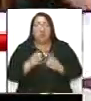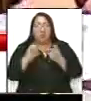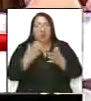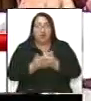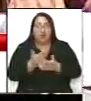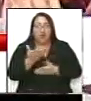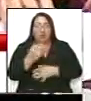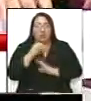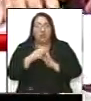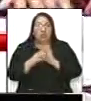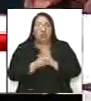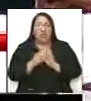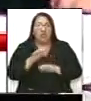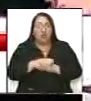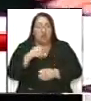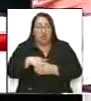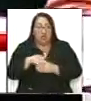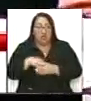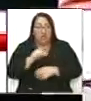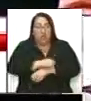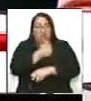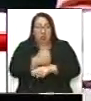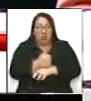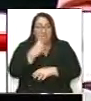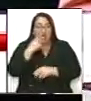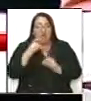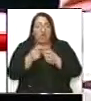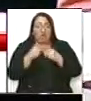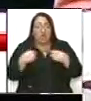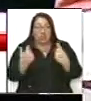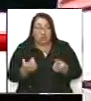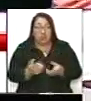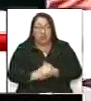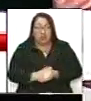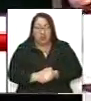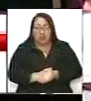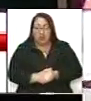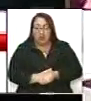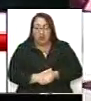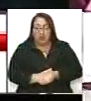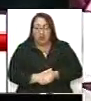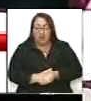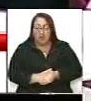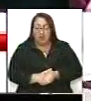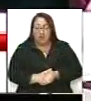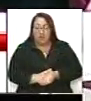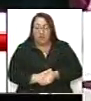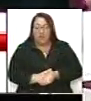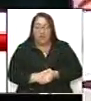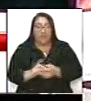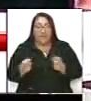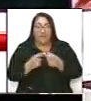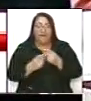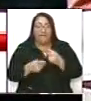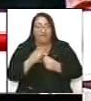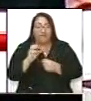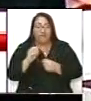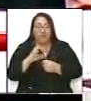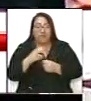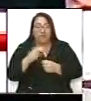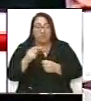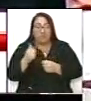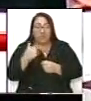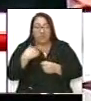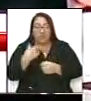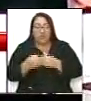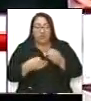Sustentación de proyectos de ley sobre elección de autoridades. Señores congresistas, no está el congresista Edgar Ochoa, quien